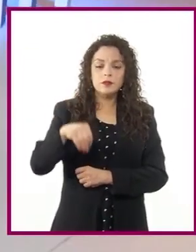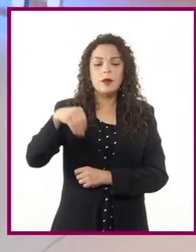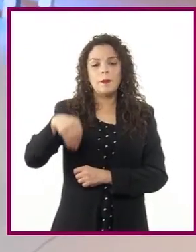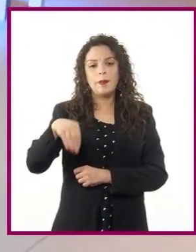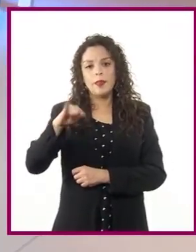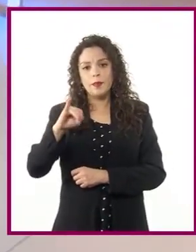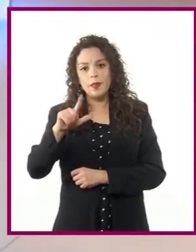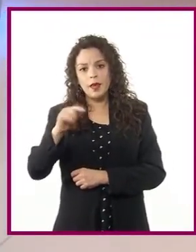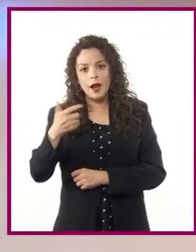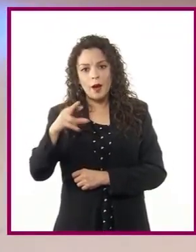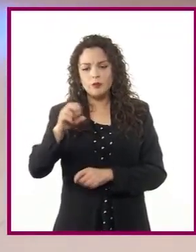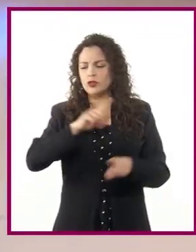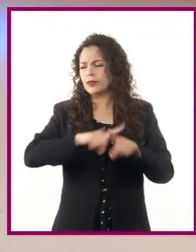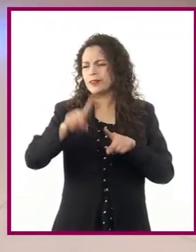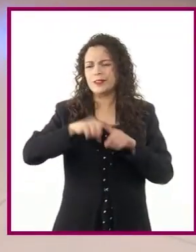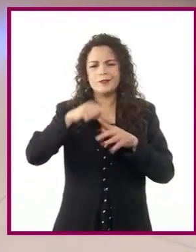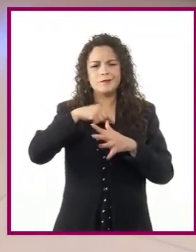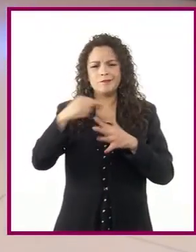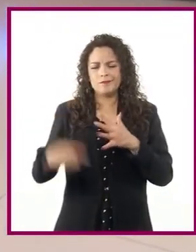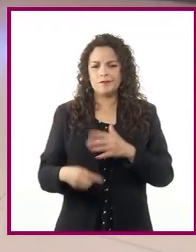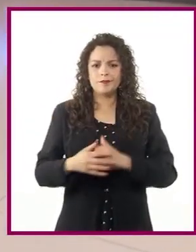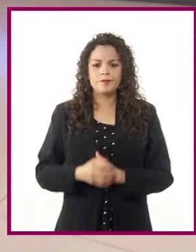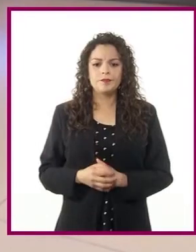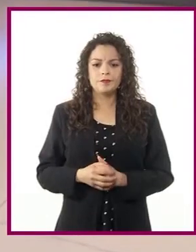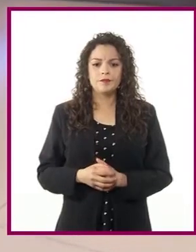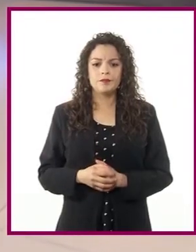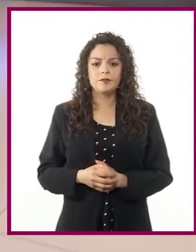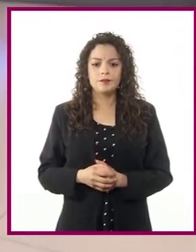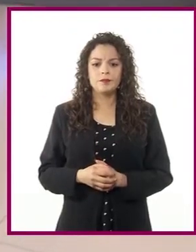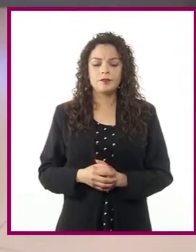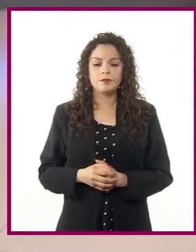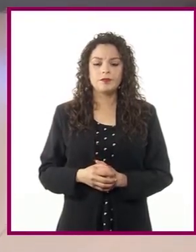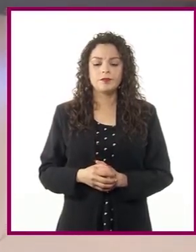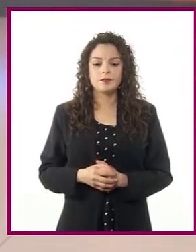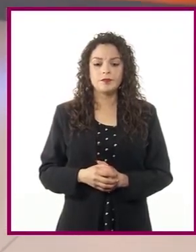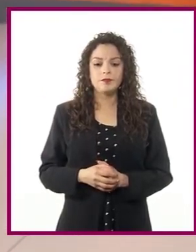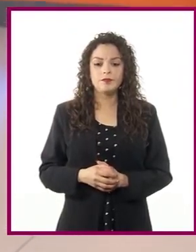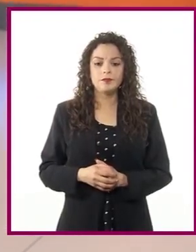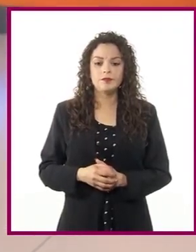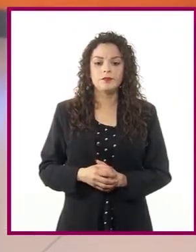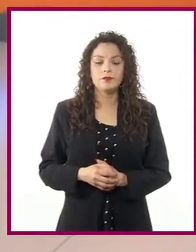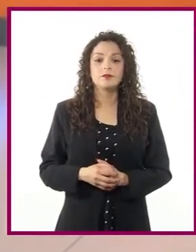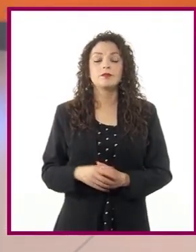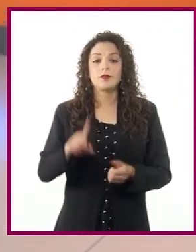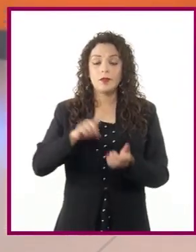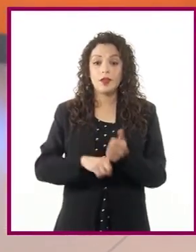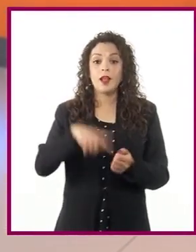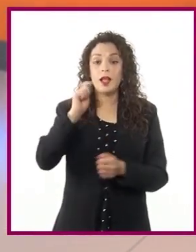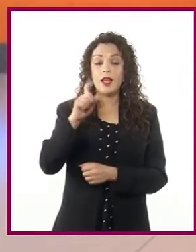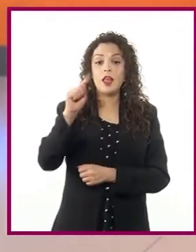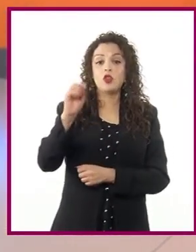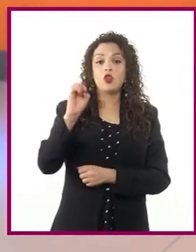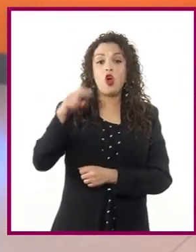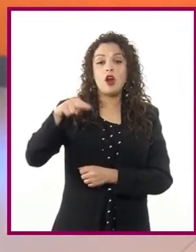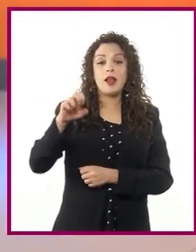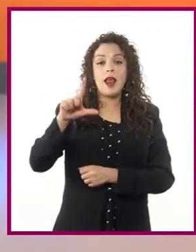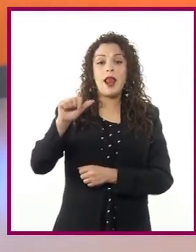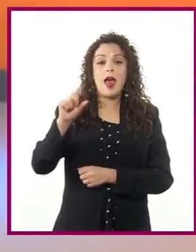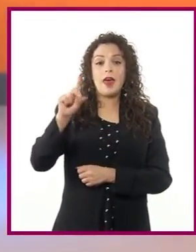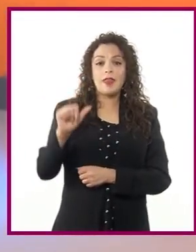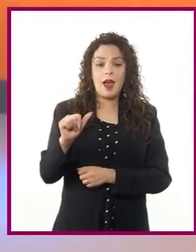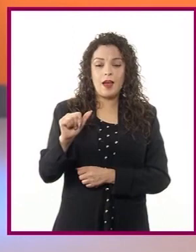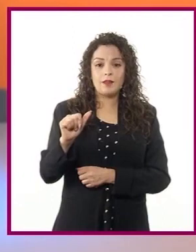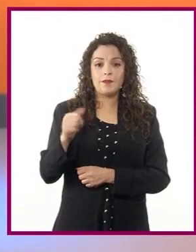etc. Otra de las unidades del sistema inglés en que se mide la masa es la tonelada larga. Sin embargo, la